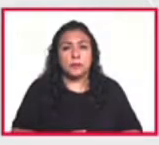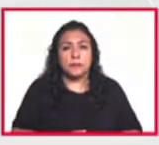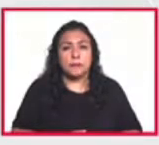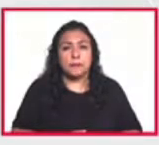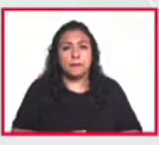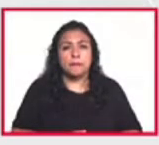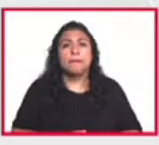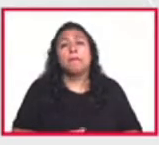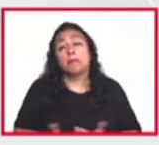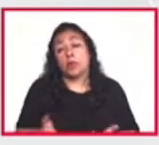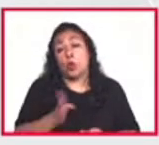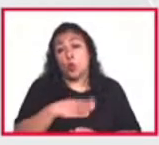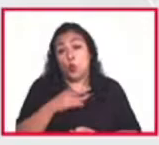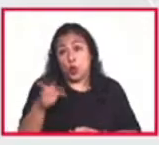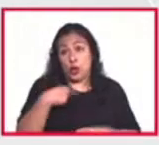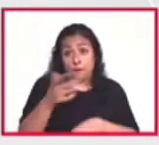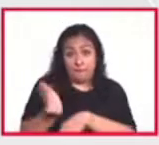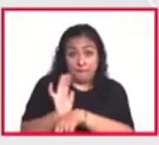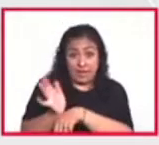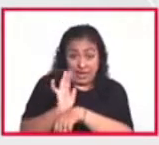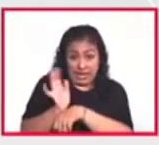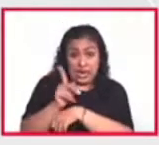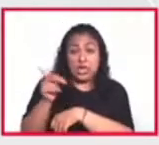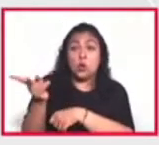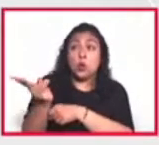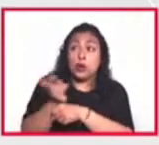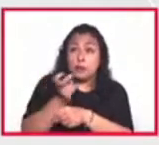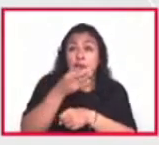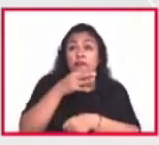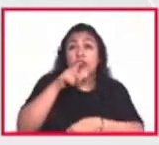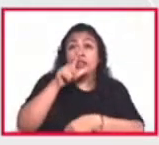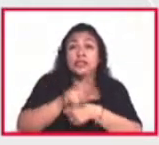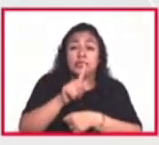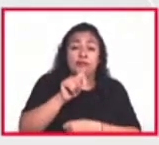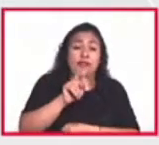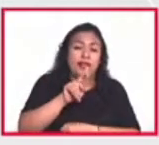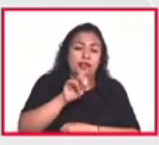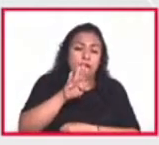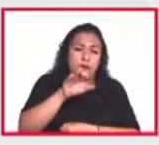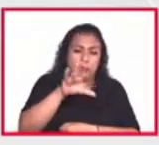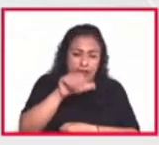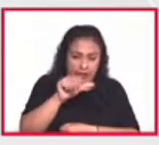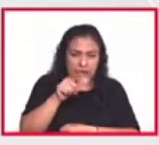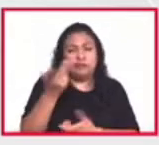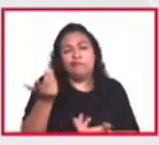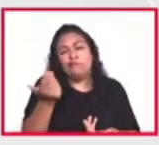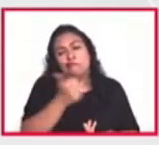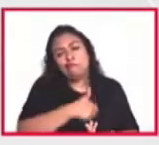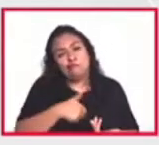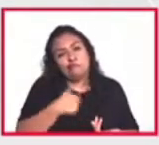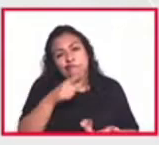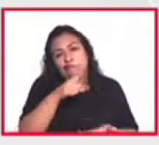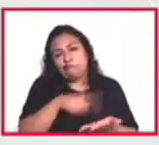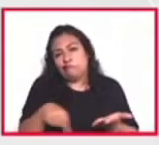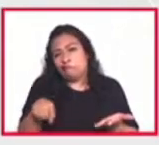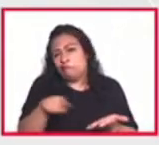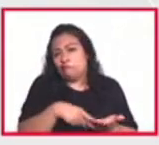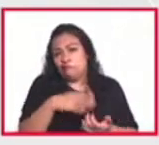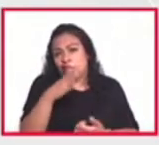Por fortuna, la película fue invitada al Festival de Tribeca, que desgraciadamente no se pudo